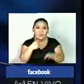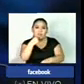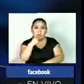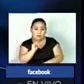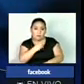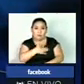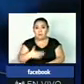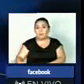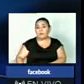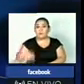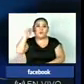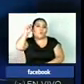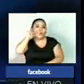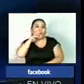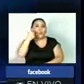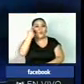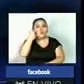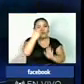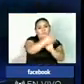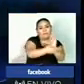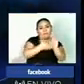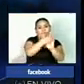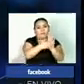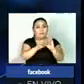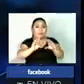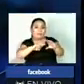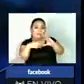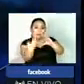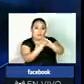República hoy a través de sus cuentas en las redes sociales.